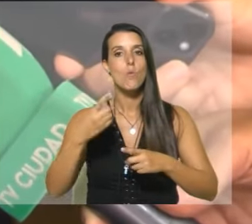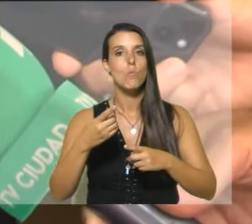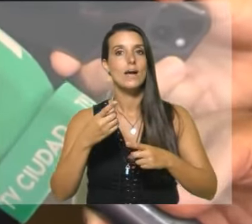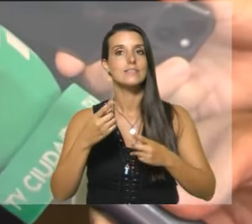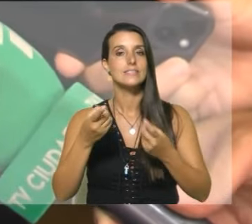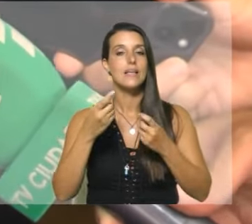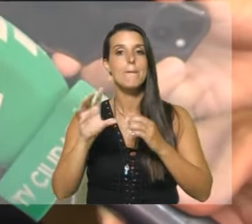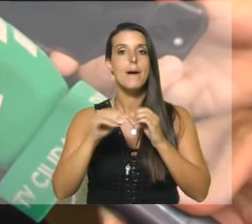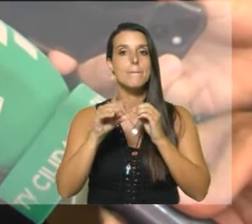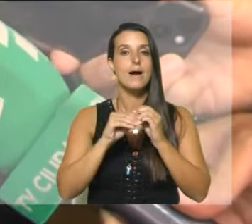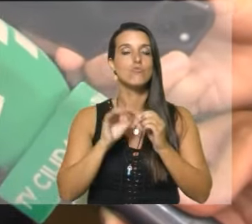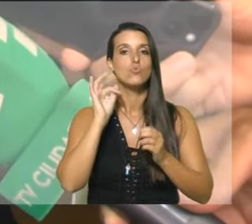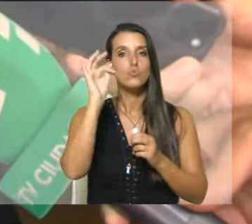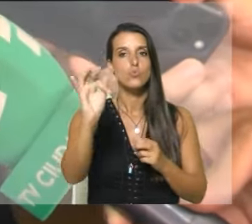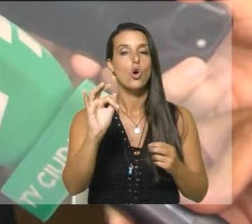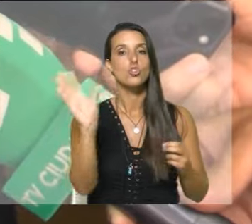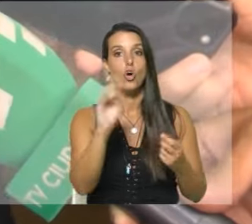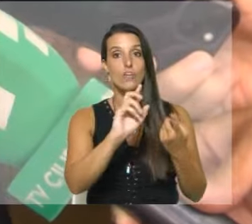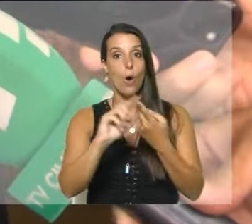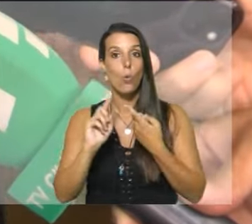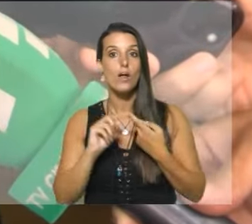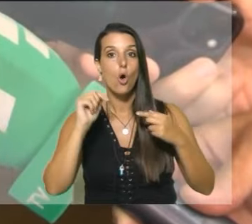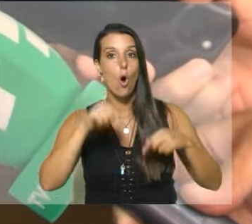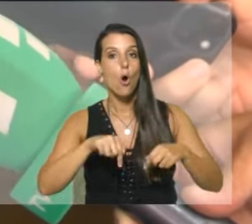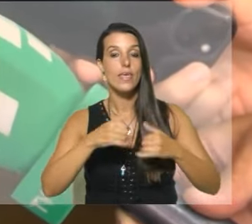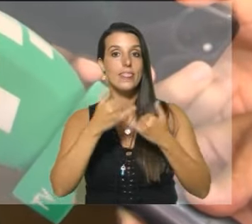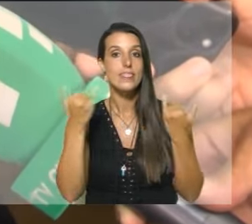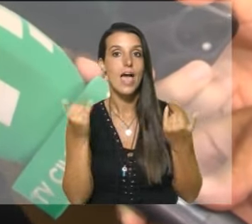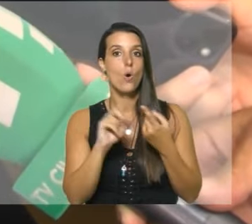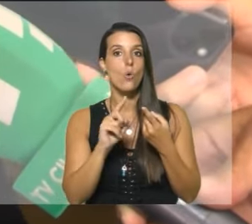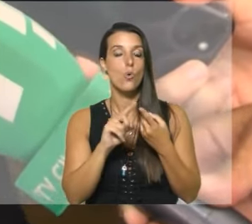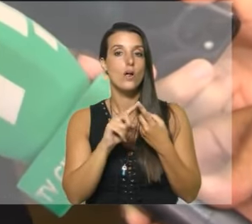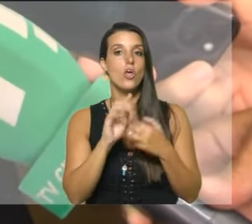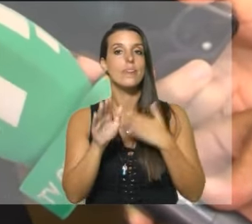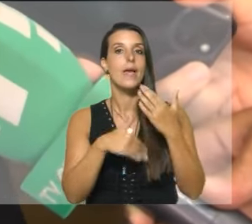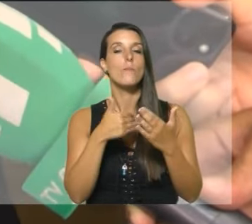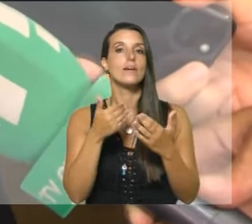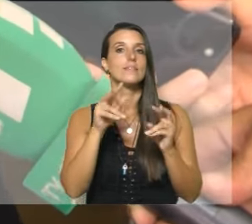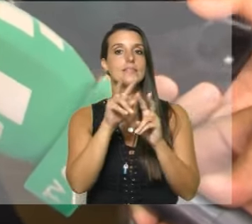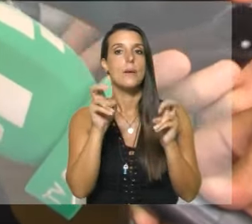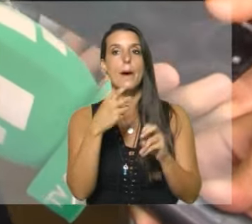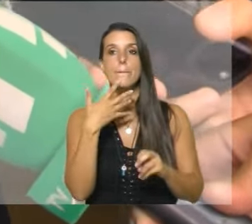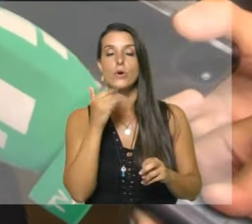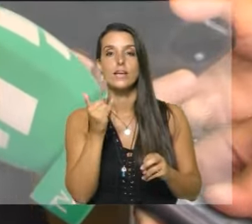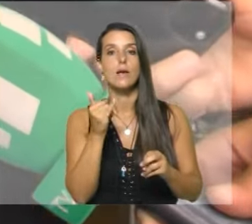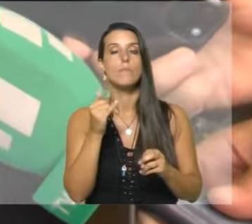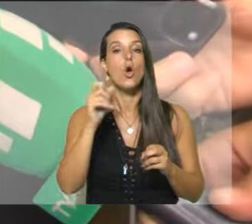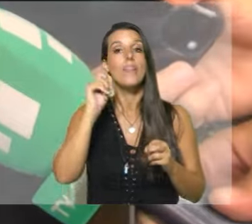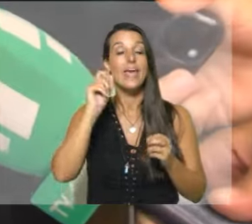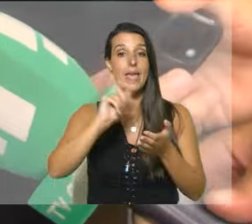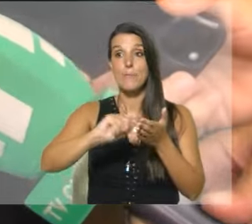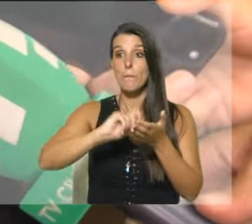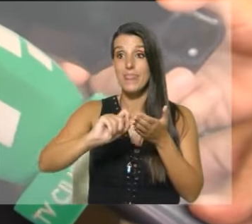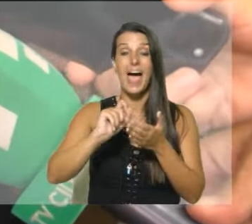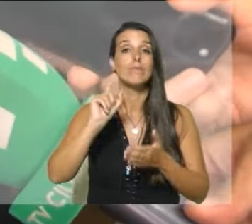ir incorporando más adelante. En casi todos los acuerdos que se negocian hoy en día aparecen después cláusulas vinculadas, por ejemplo, a la propiedad intelectual. Y